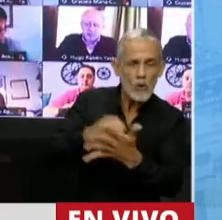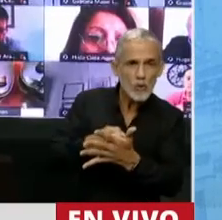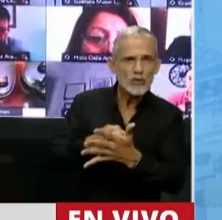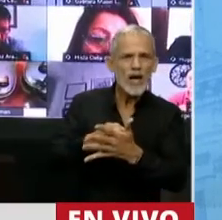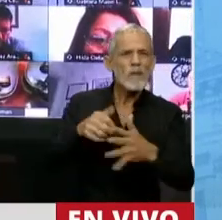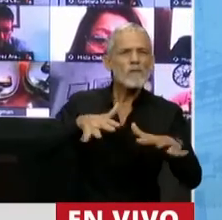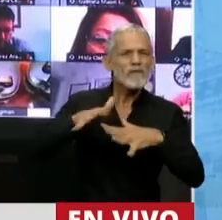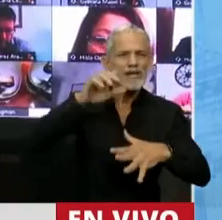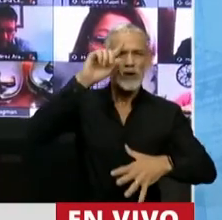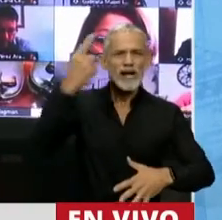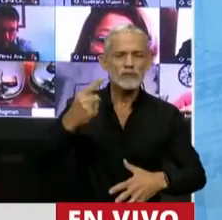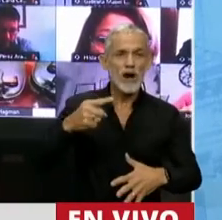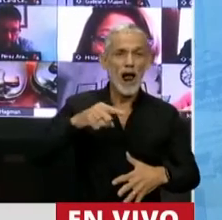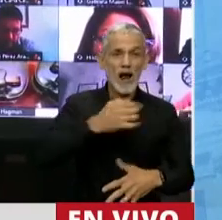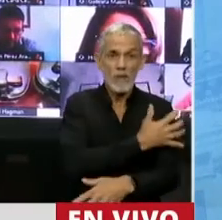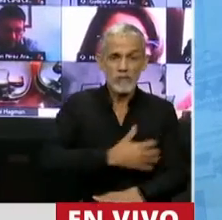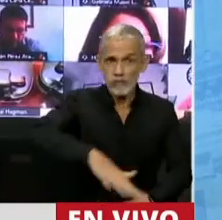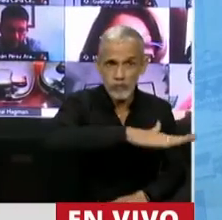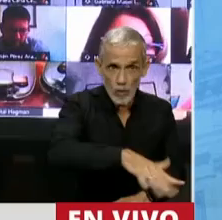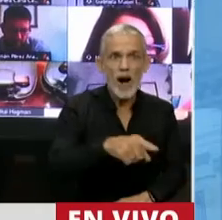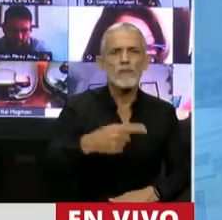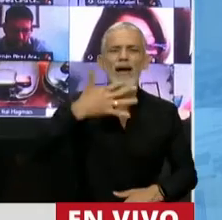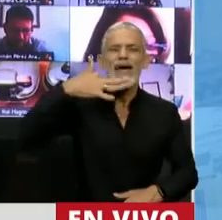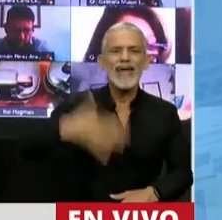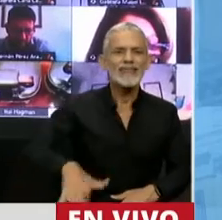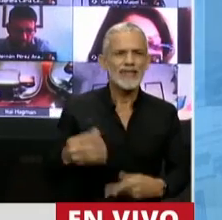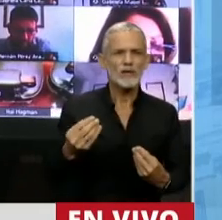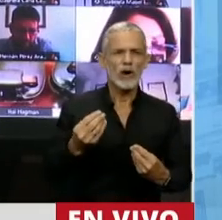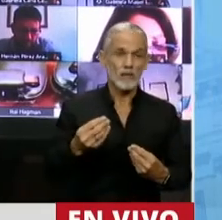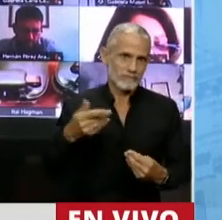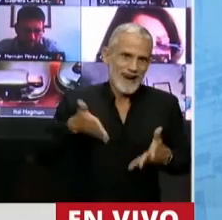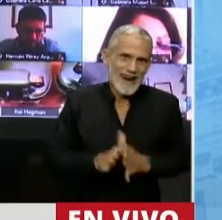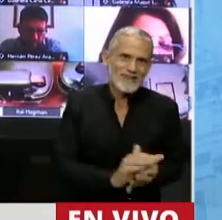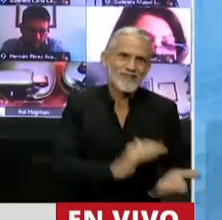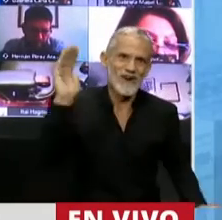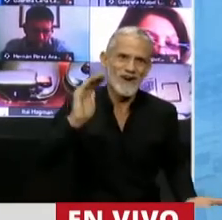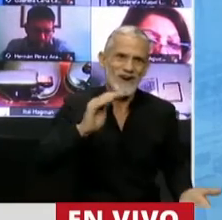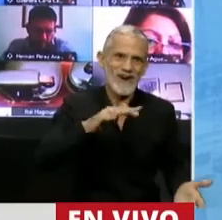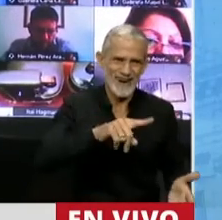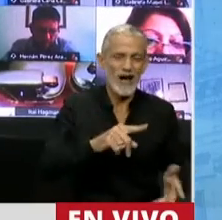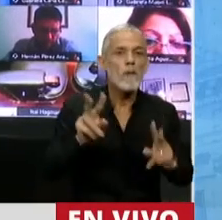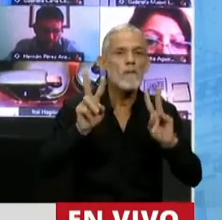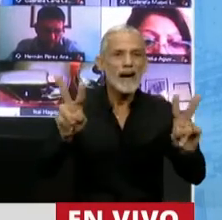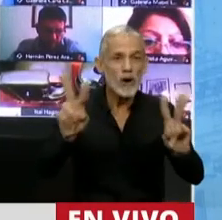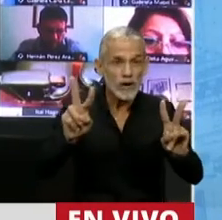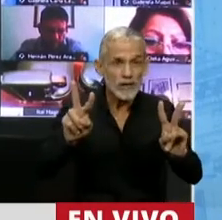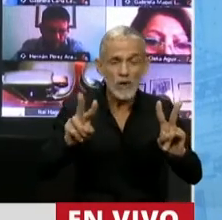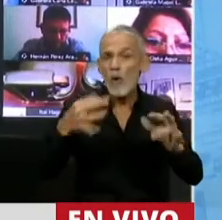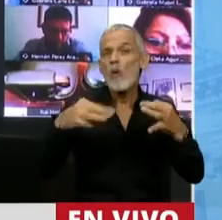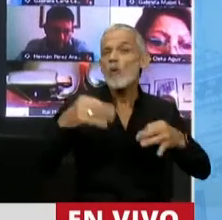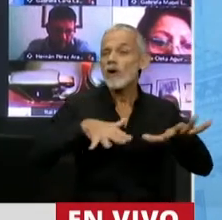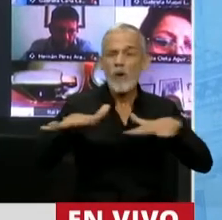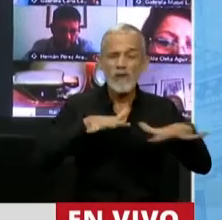y popular porque comprendía por su origen, porque el peronismo fue el único